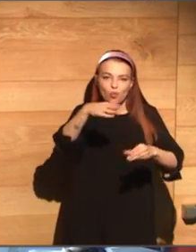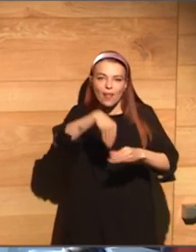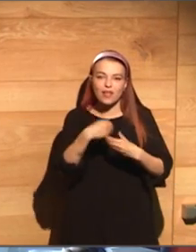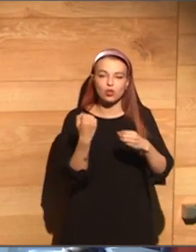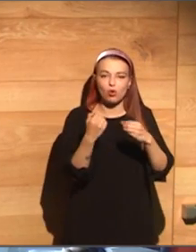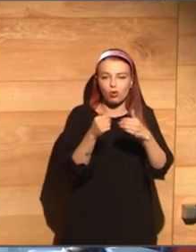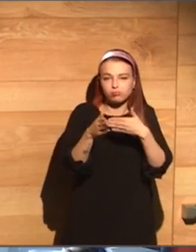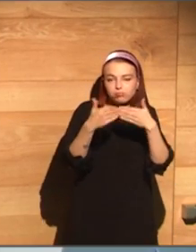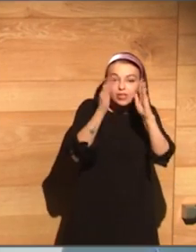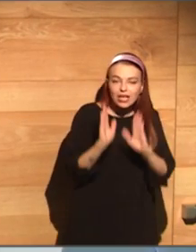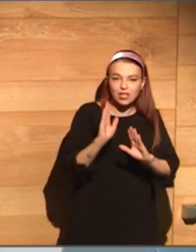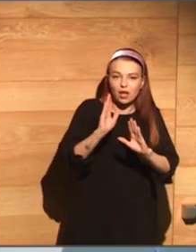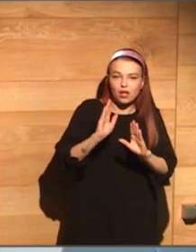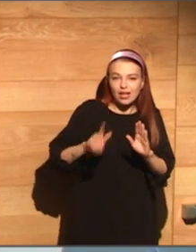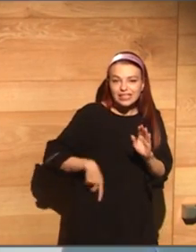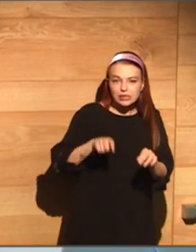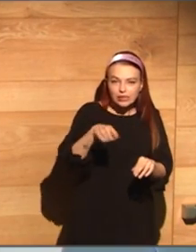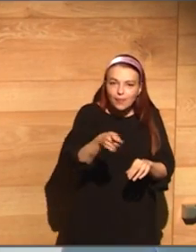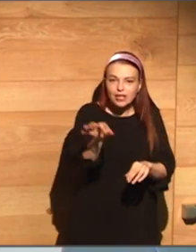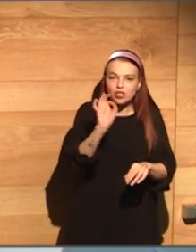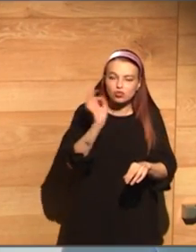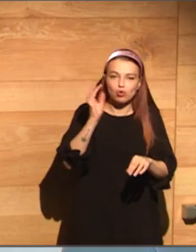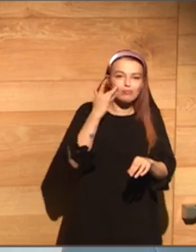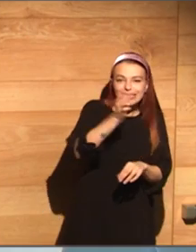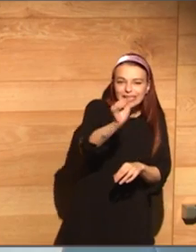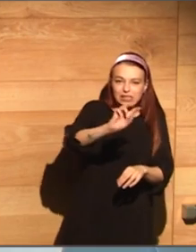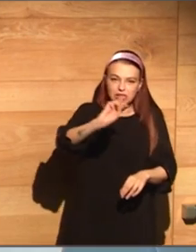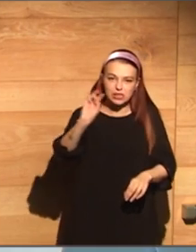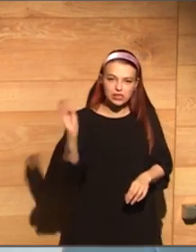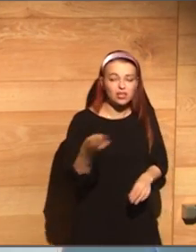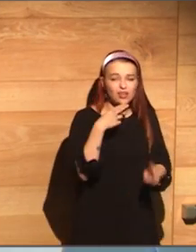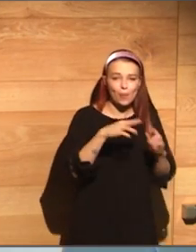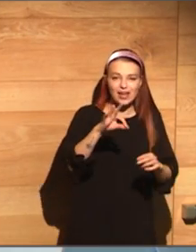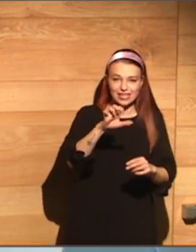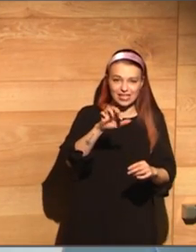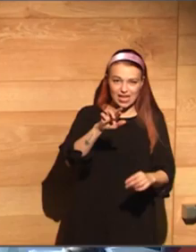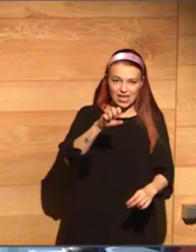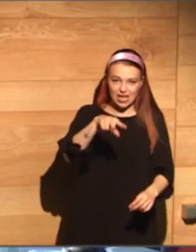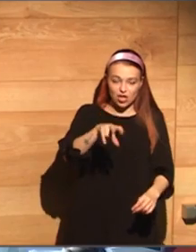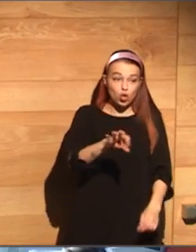tira. Que ir a hacer daño, tira. ¿Te acuerdas de los serenos o no te acuerdas de los serenos?